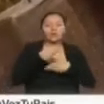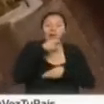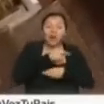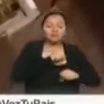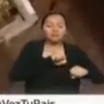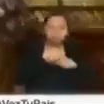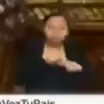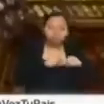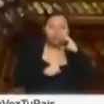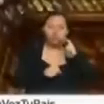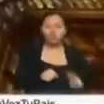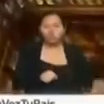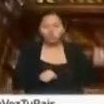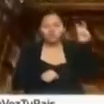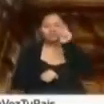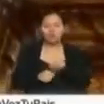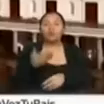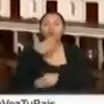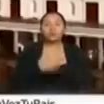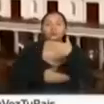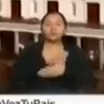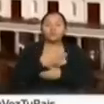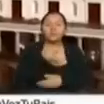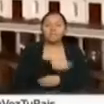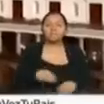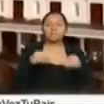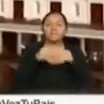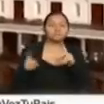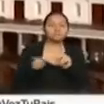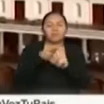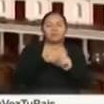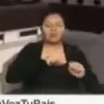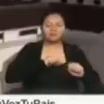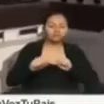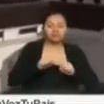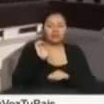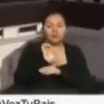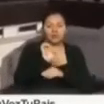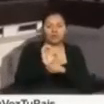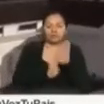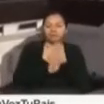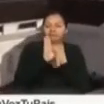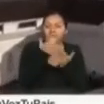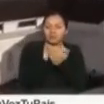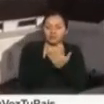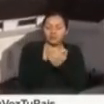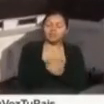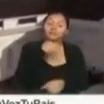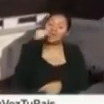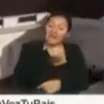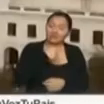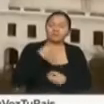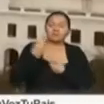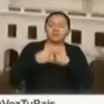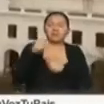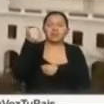turística que viene desarrollando para hacer del turismo la primera actividad económica del país en esta edición participan